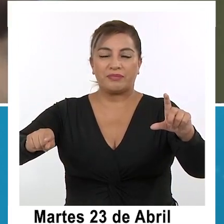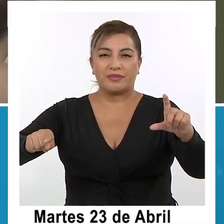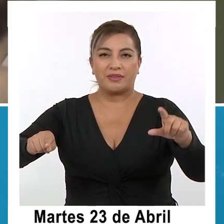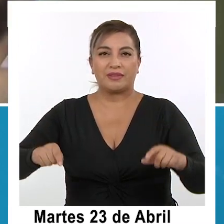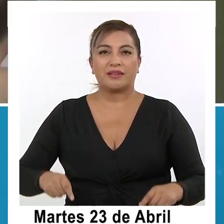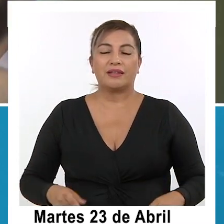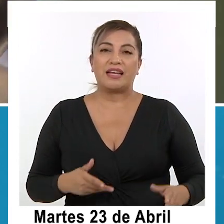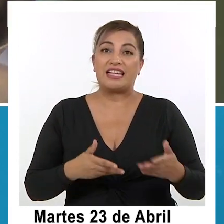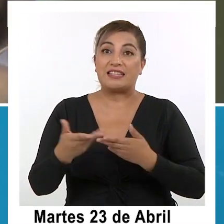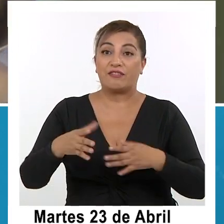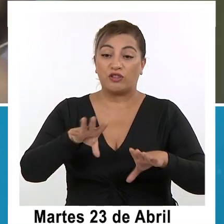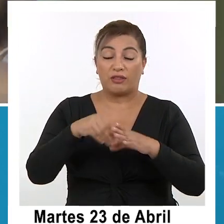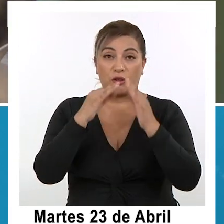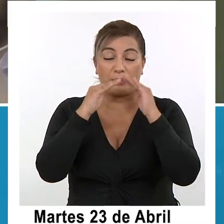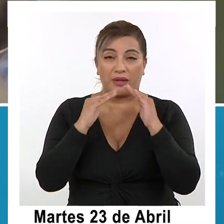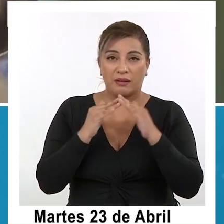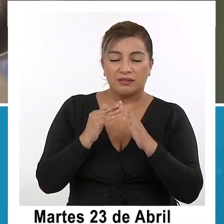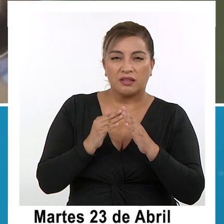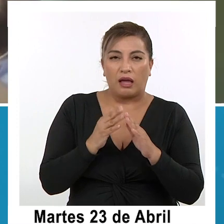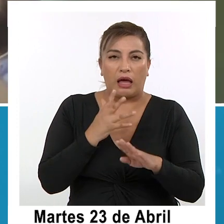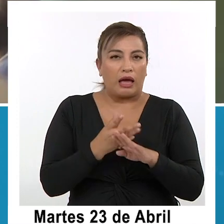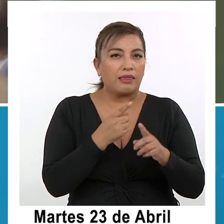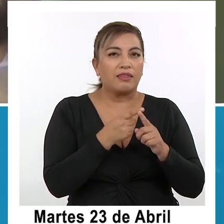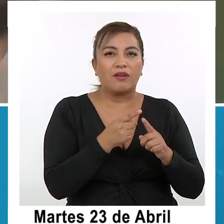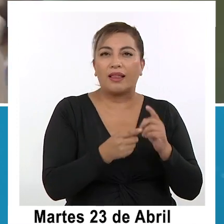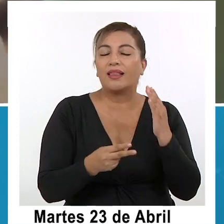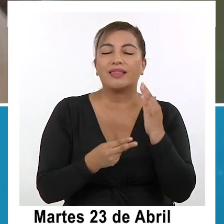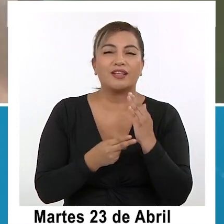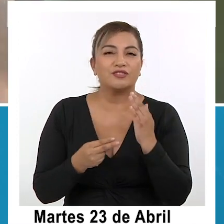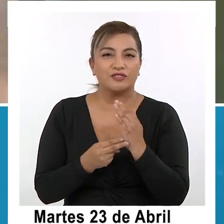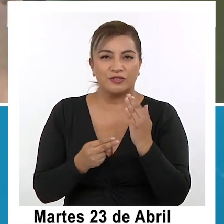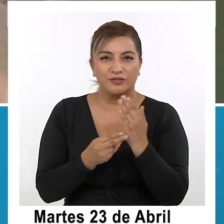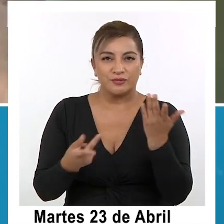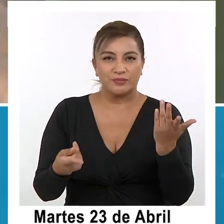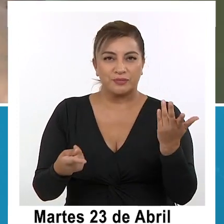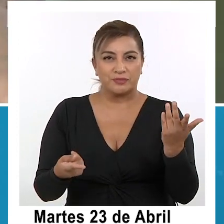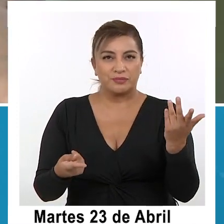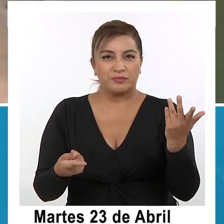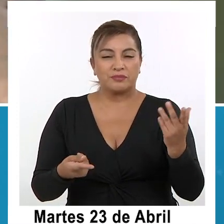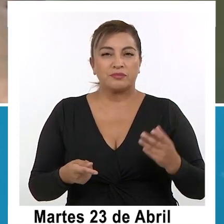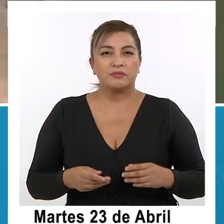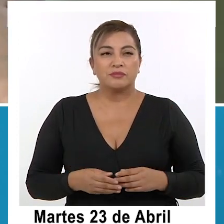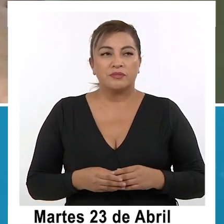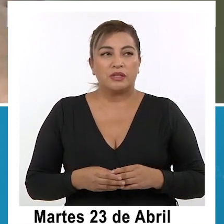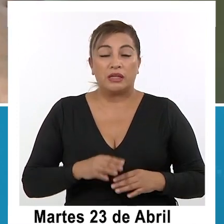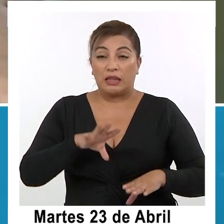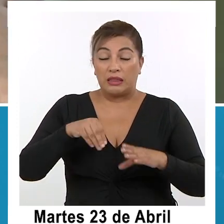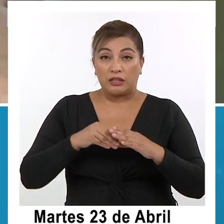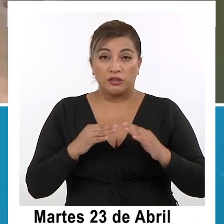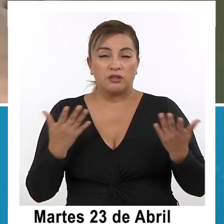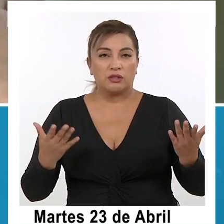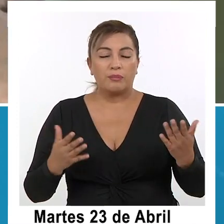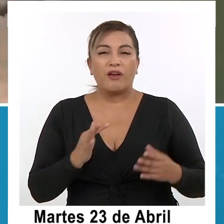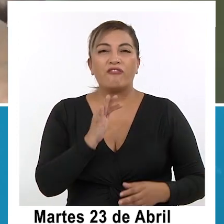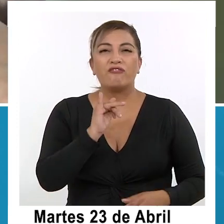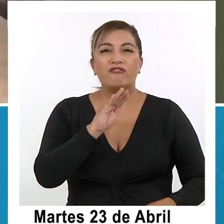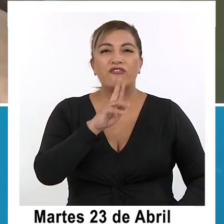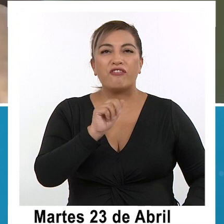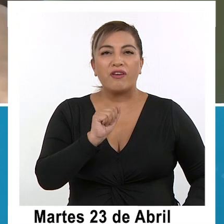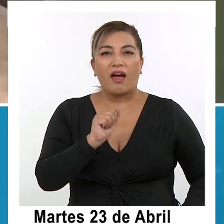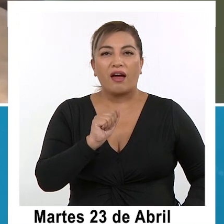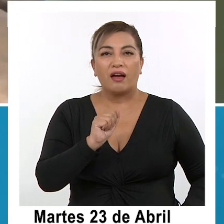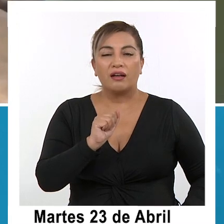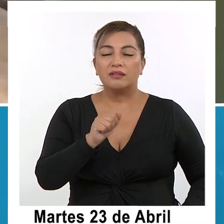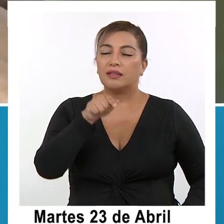ese servicio en su en su hogar hay diferentes tecnologías claramente en la industria pero la fibra óptica es la